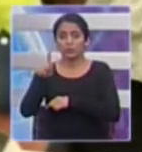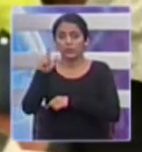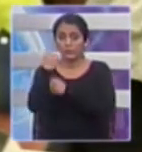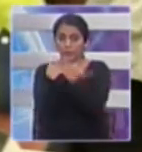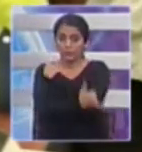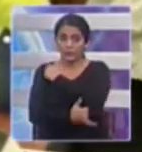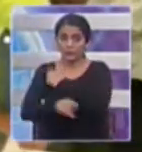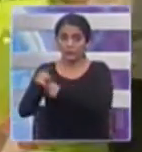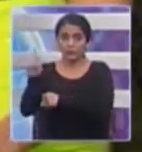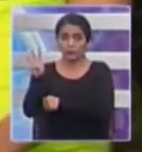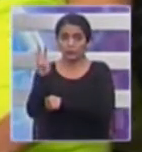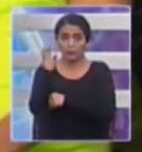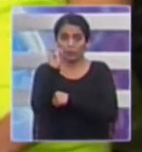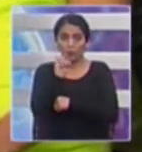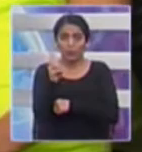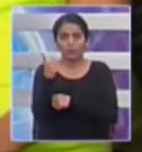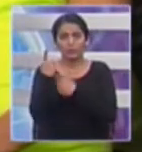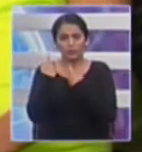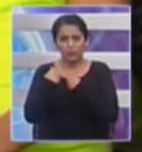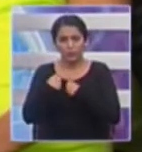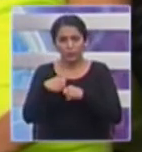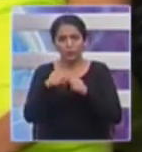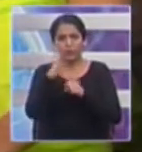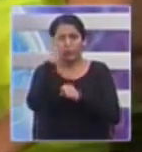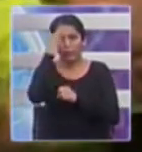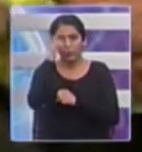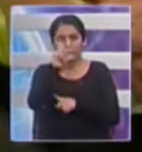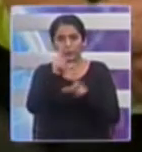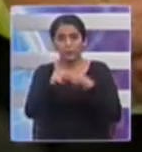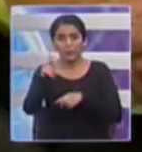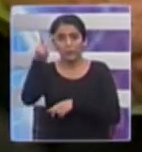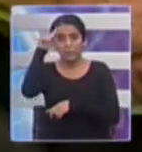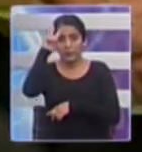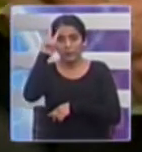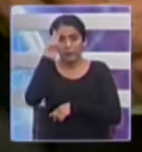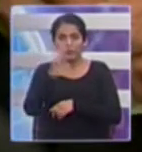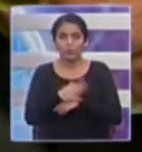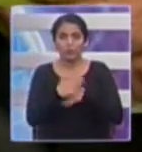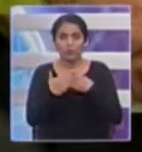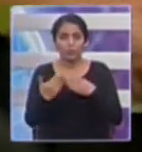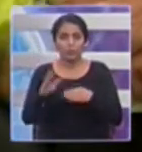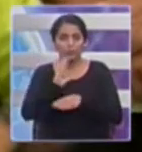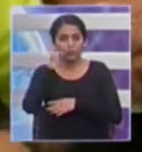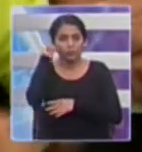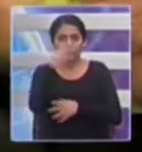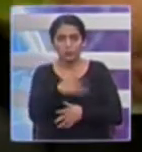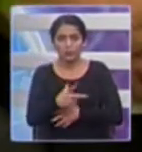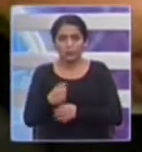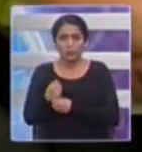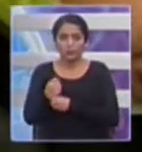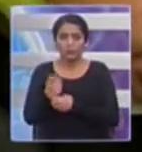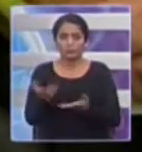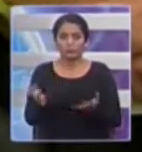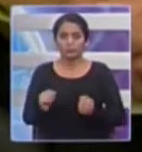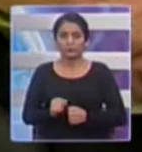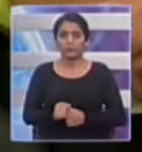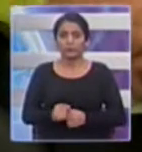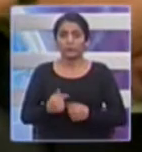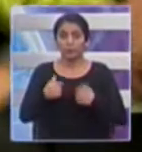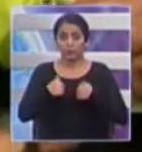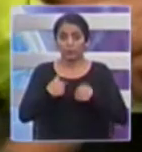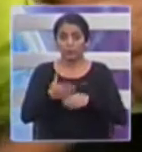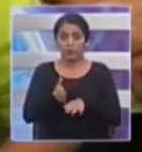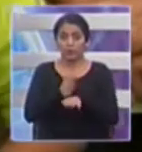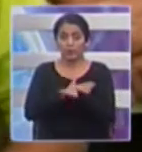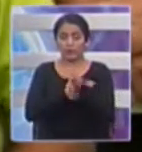convenio de lucha contra el lavado de activos emitan información. Se ha pedido información de Jorge Glass Espinel, por pedido mío, de Ricardo